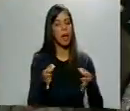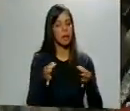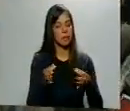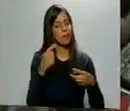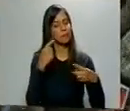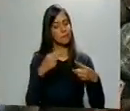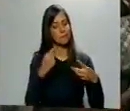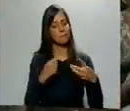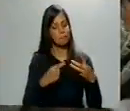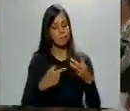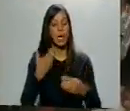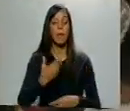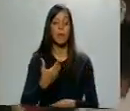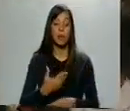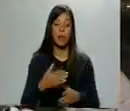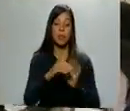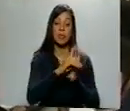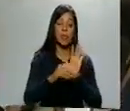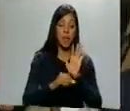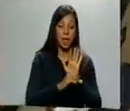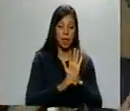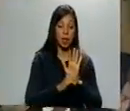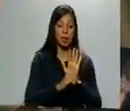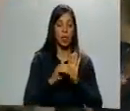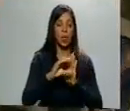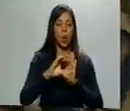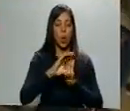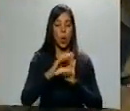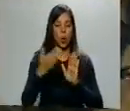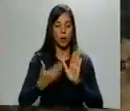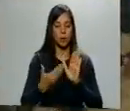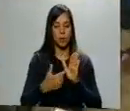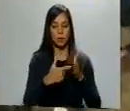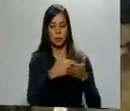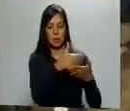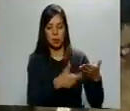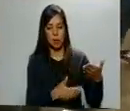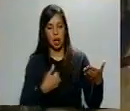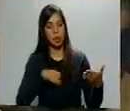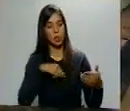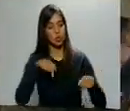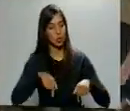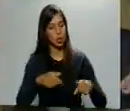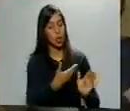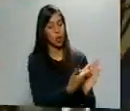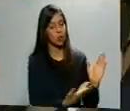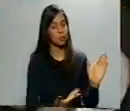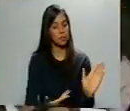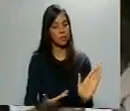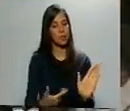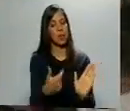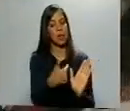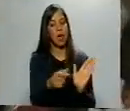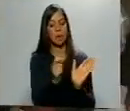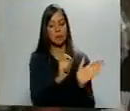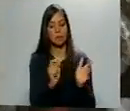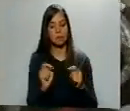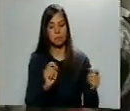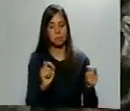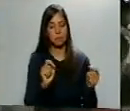más importantes del decreto constituyente que ha traído hoy la Junta Directiva para la aprobación de esta plenaria.